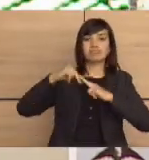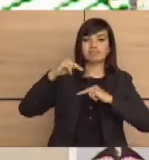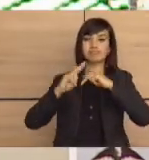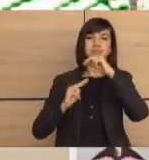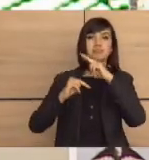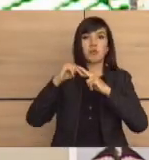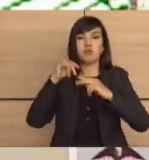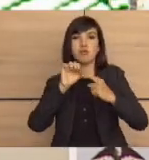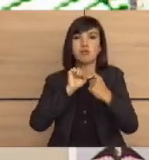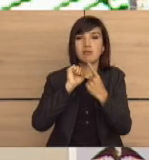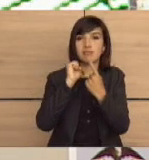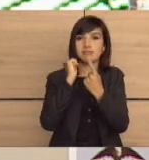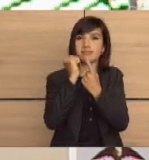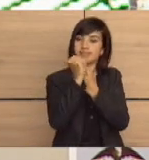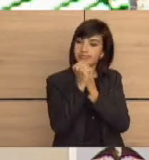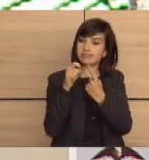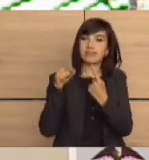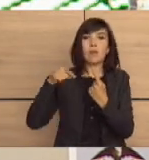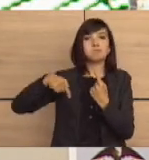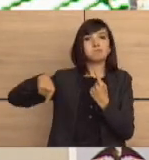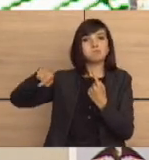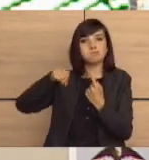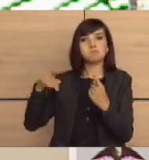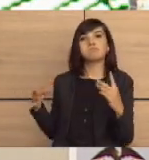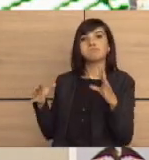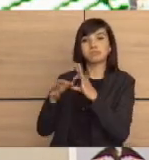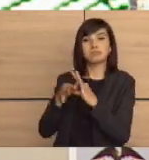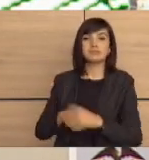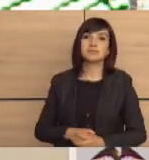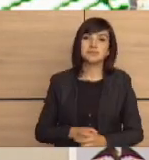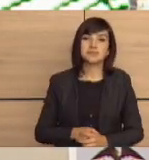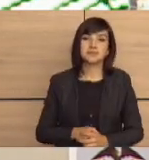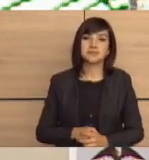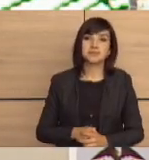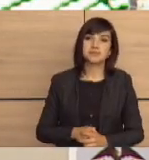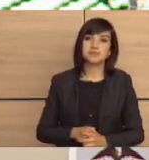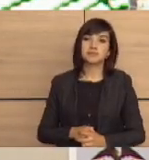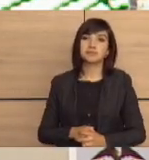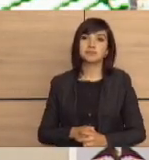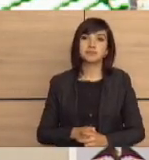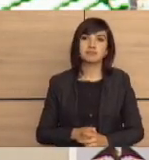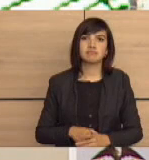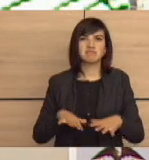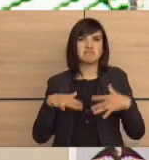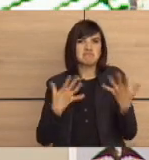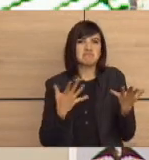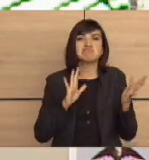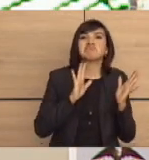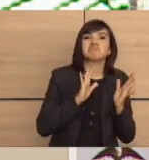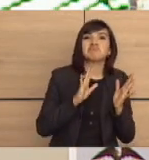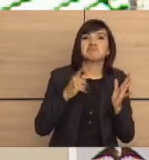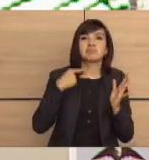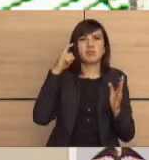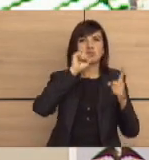una sociedad que en esos espacios de centro de pueblo, de cabeceras municipales, en